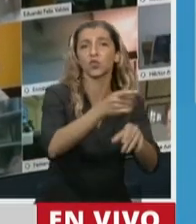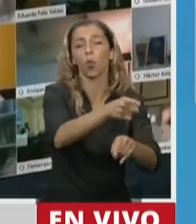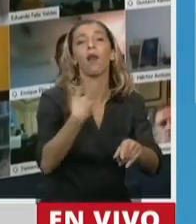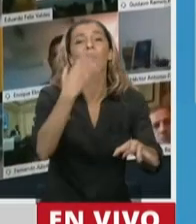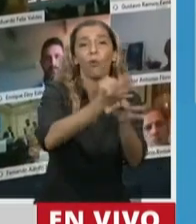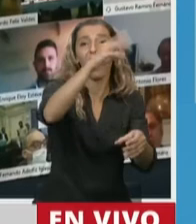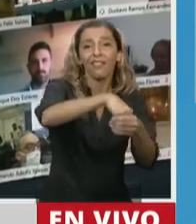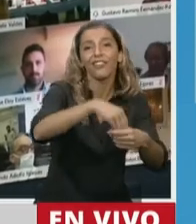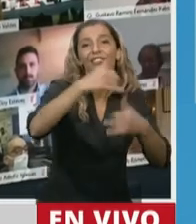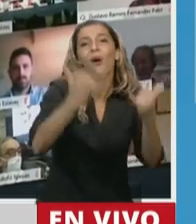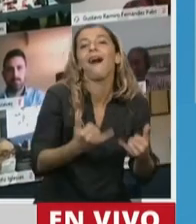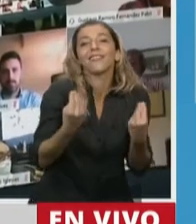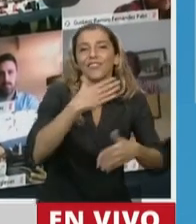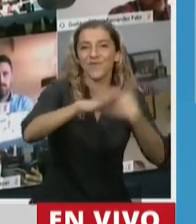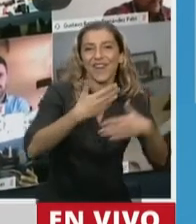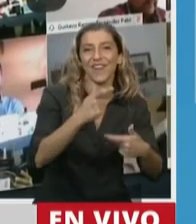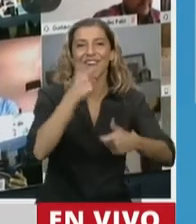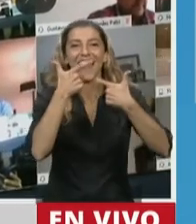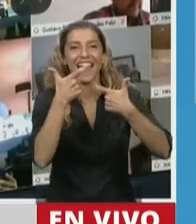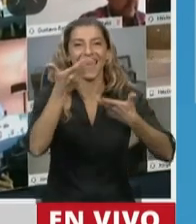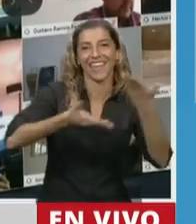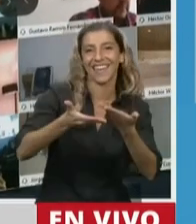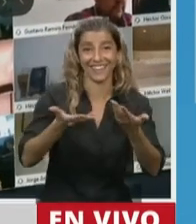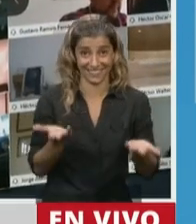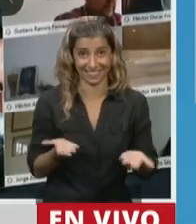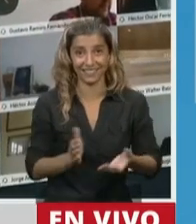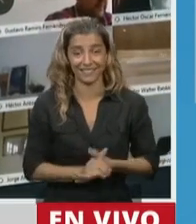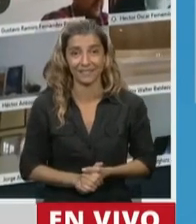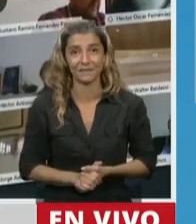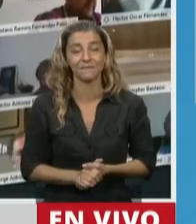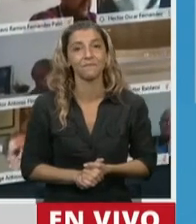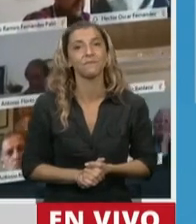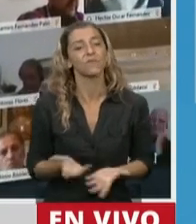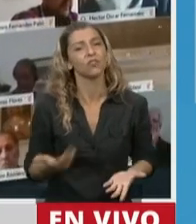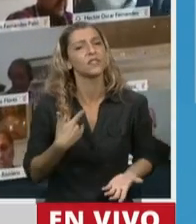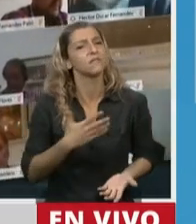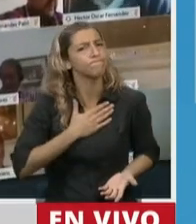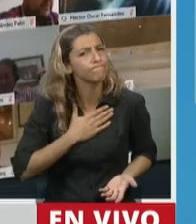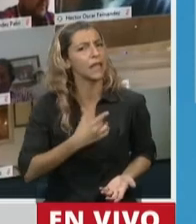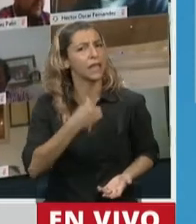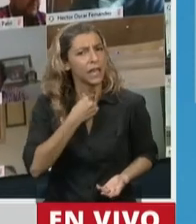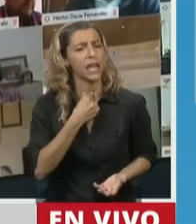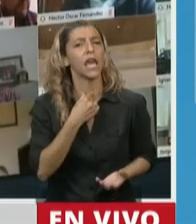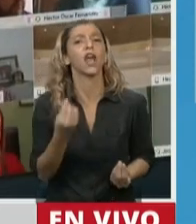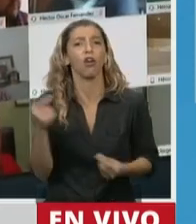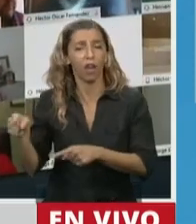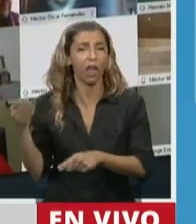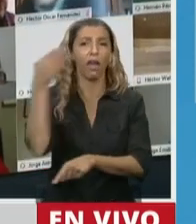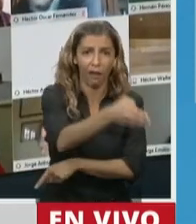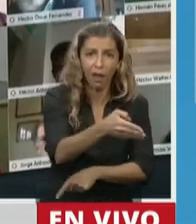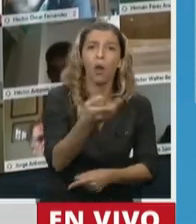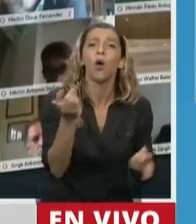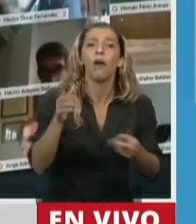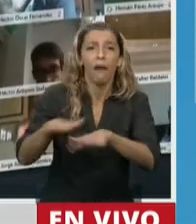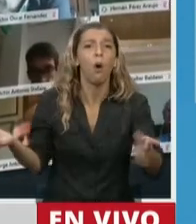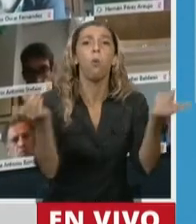risas. De la misma forma que deseo profundamente que este Congreso vuelva a estar lleno